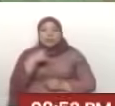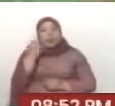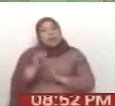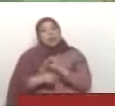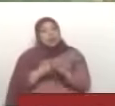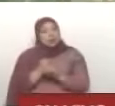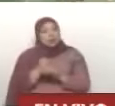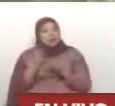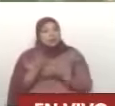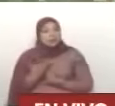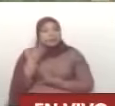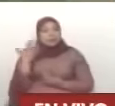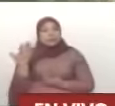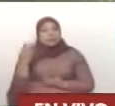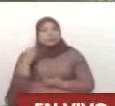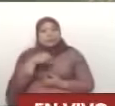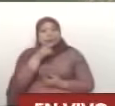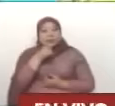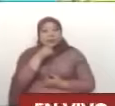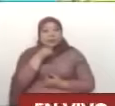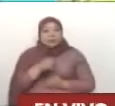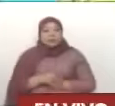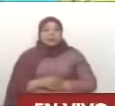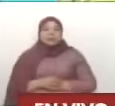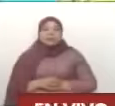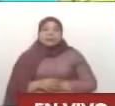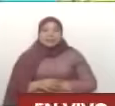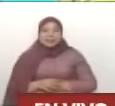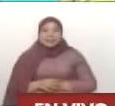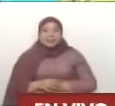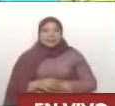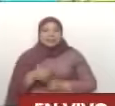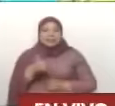internacional. La cueva del Guacho, ahí tenemos unas imágenes. Yo